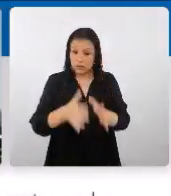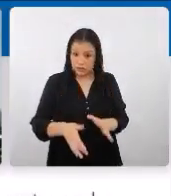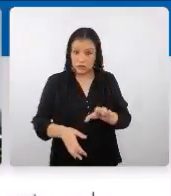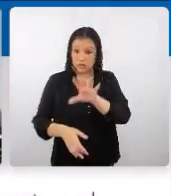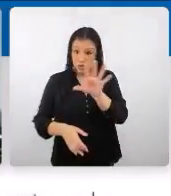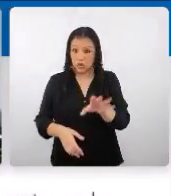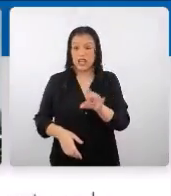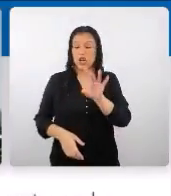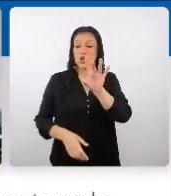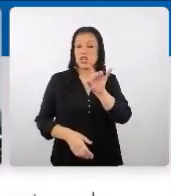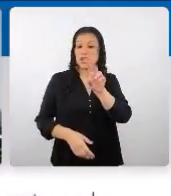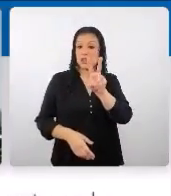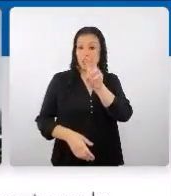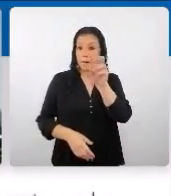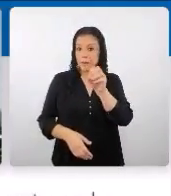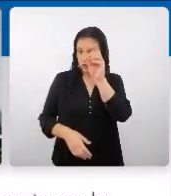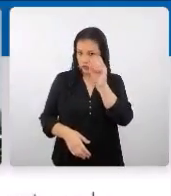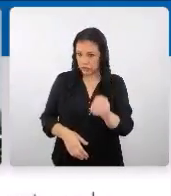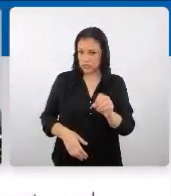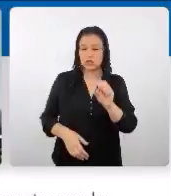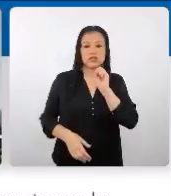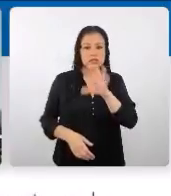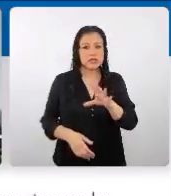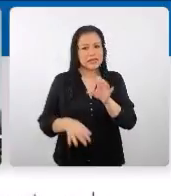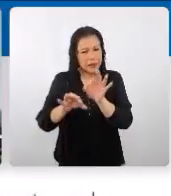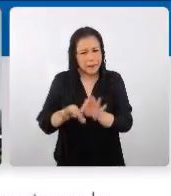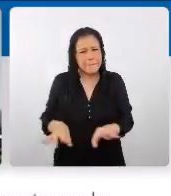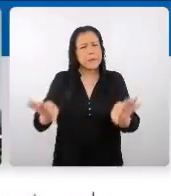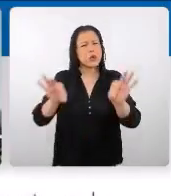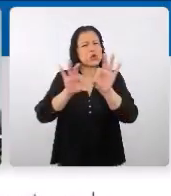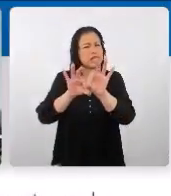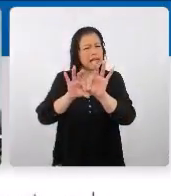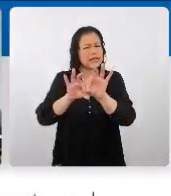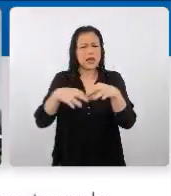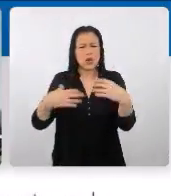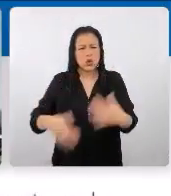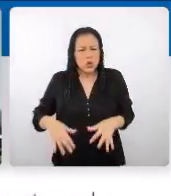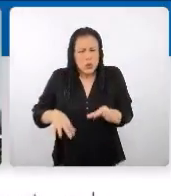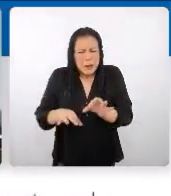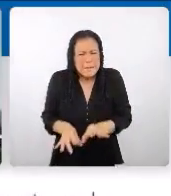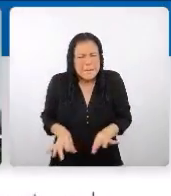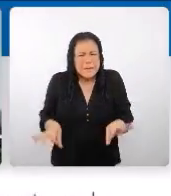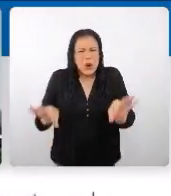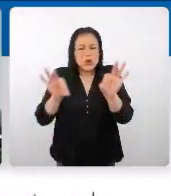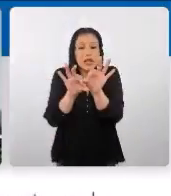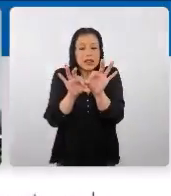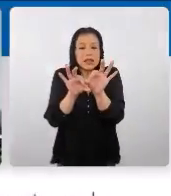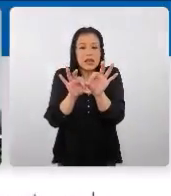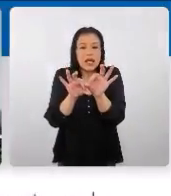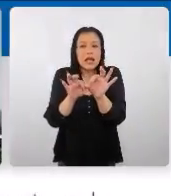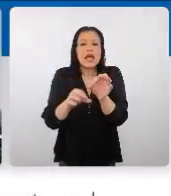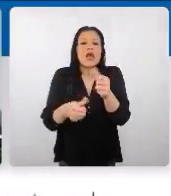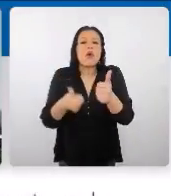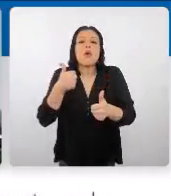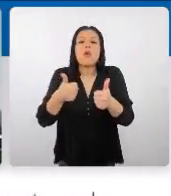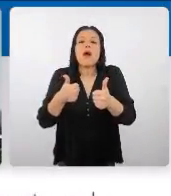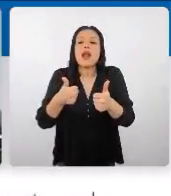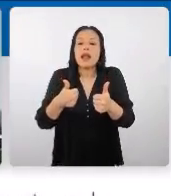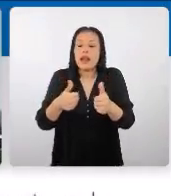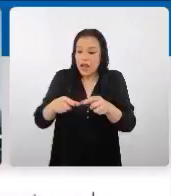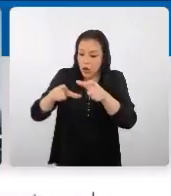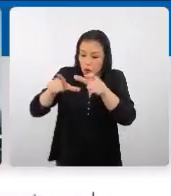82% menciona como importante o muy importante el establecimiento que brinda estos